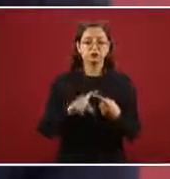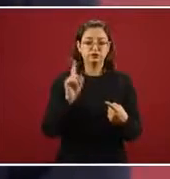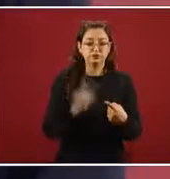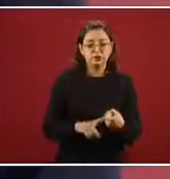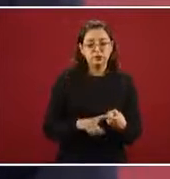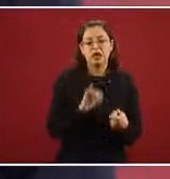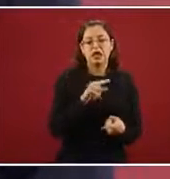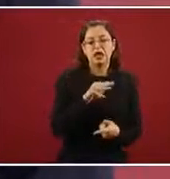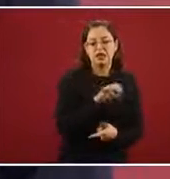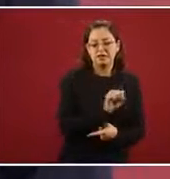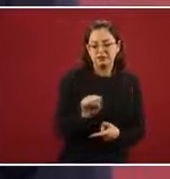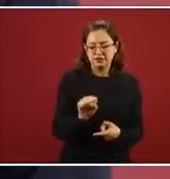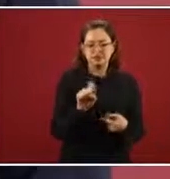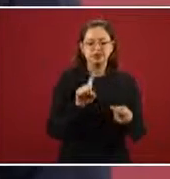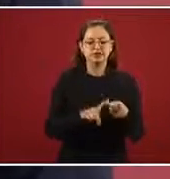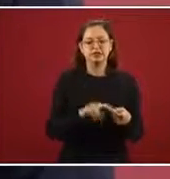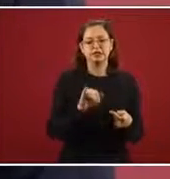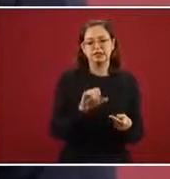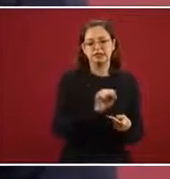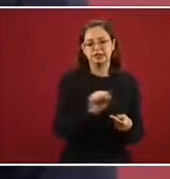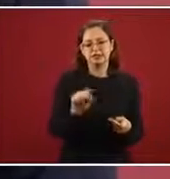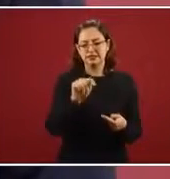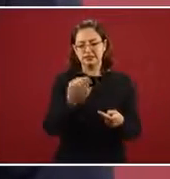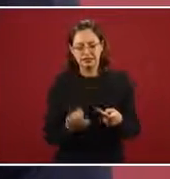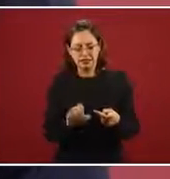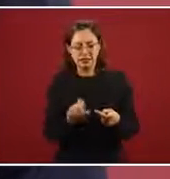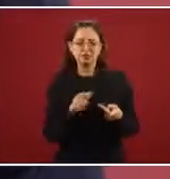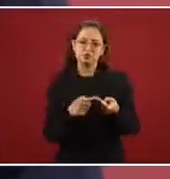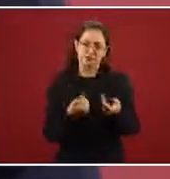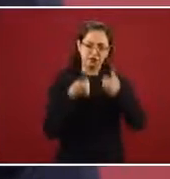derechohabientes, el ISSSTE, el seguro,